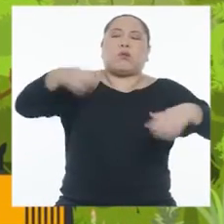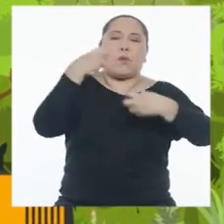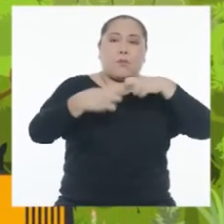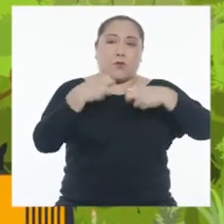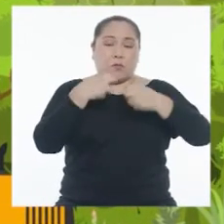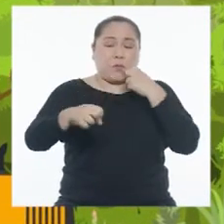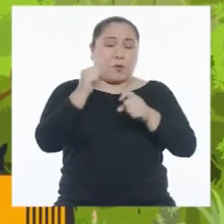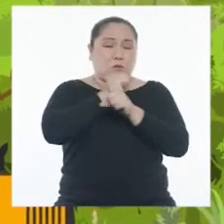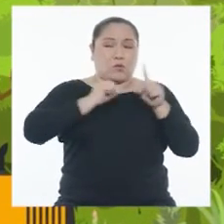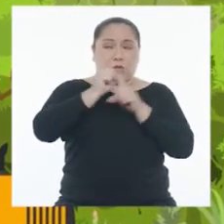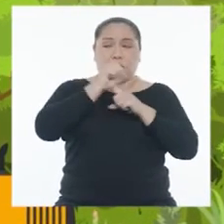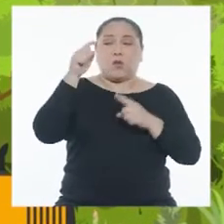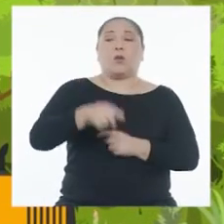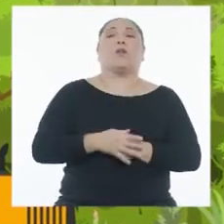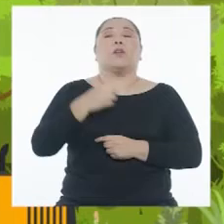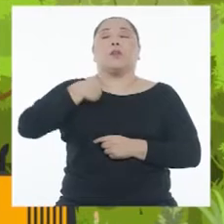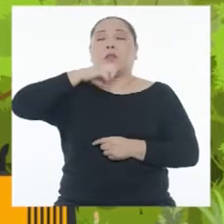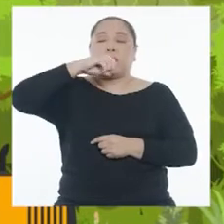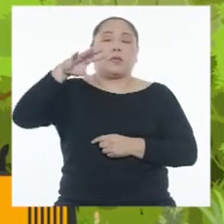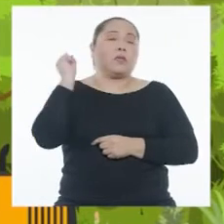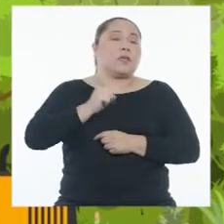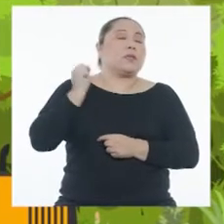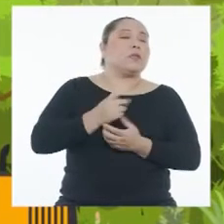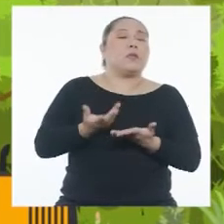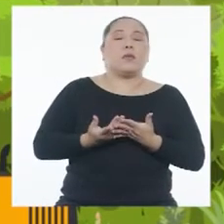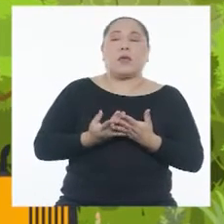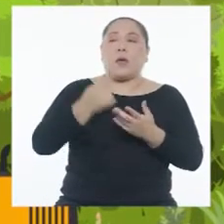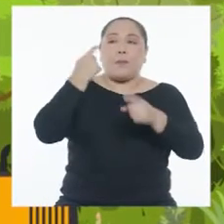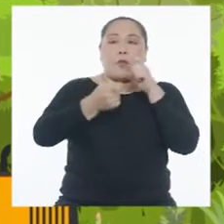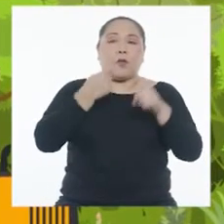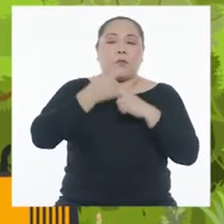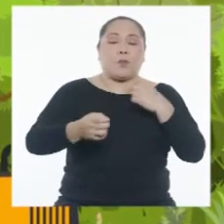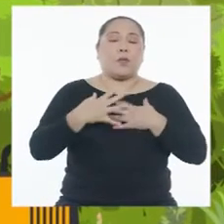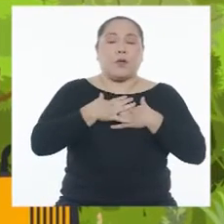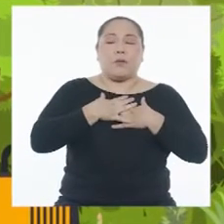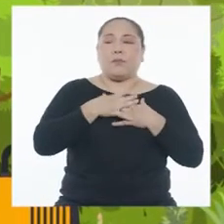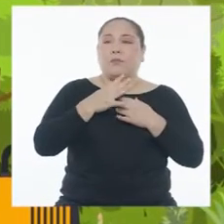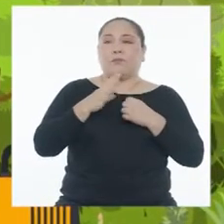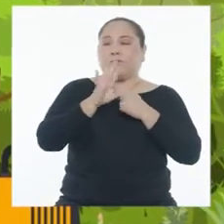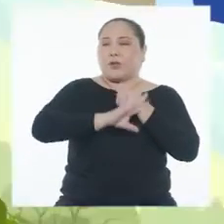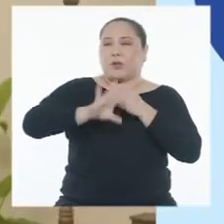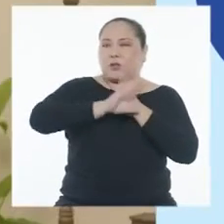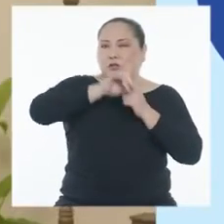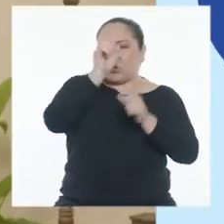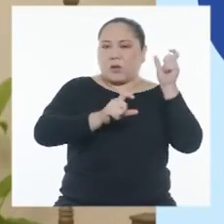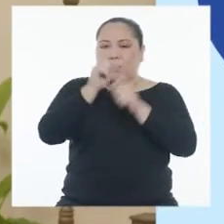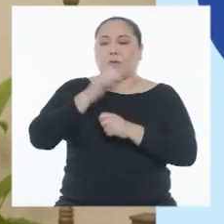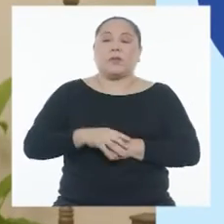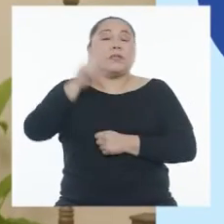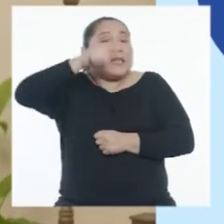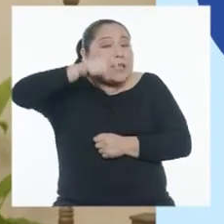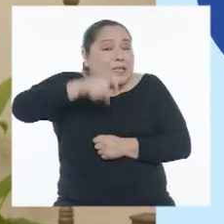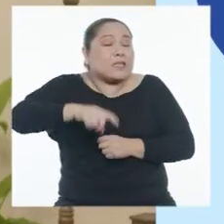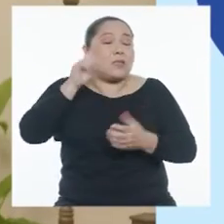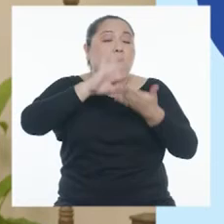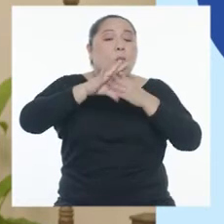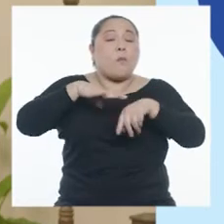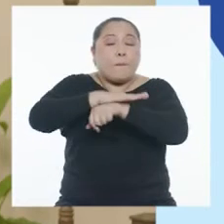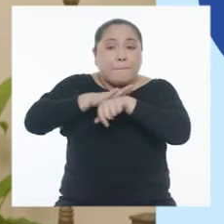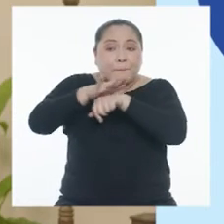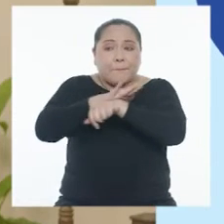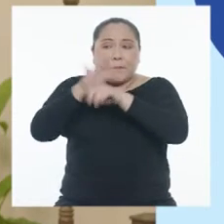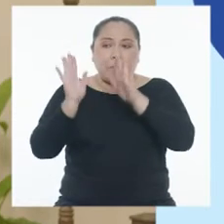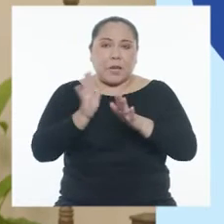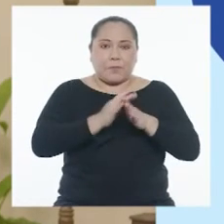proliferación de conflictos sociales, los cuales inciden en la seguridad ciudadana, ¿cierto? Correcto. Se necesita de un plan para